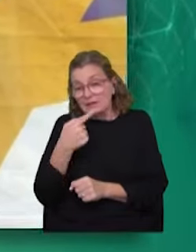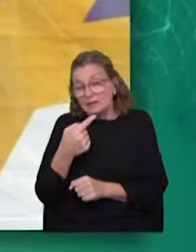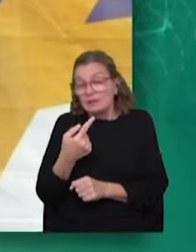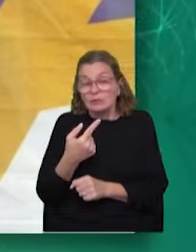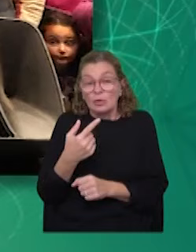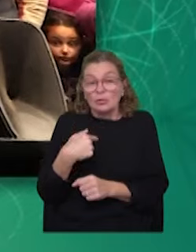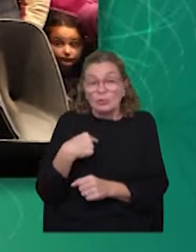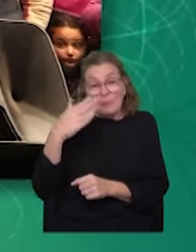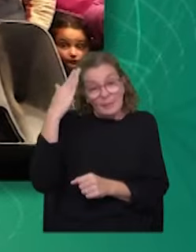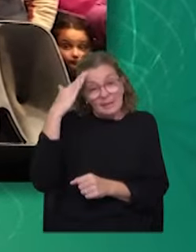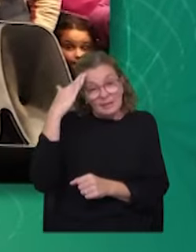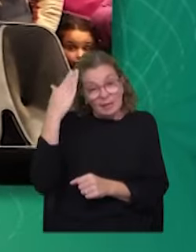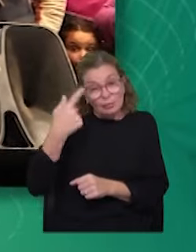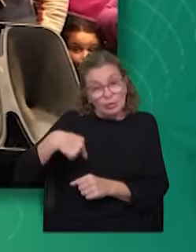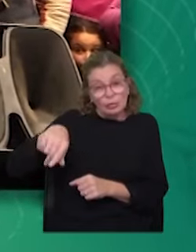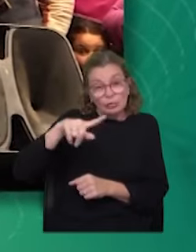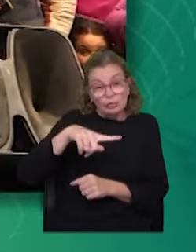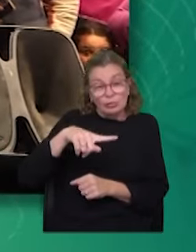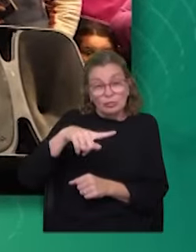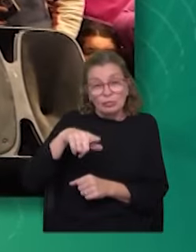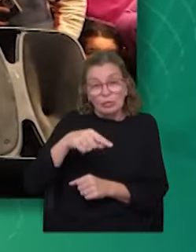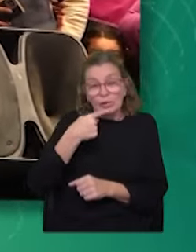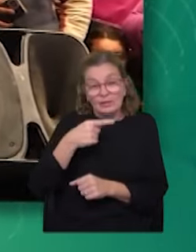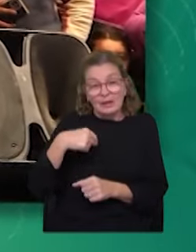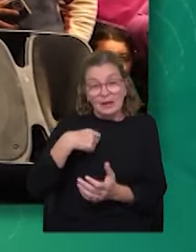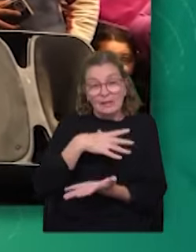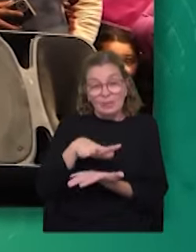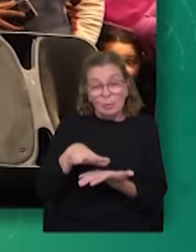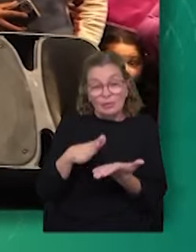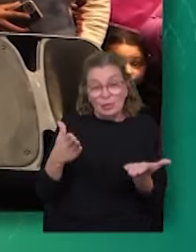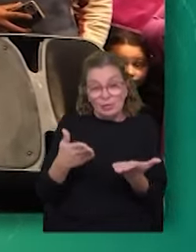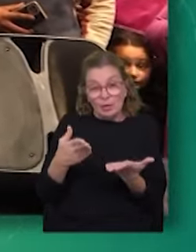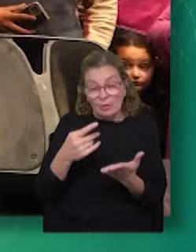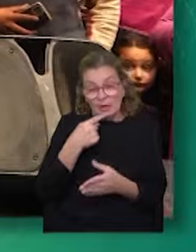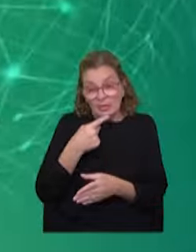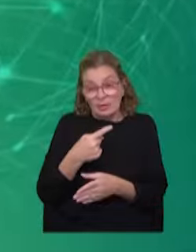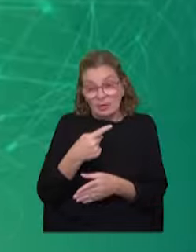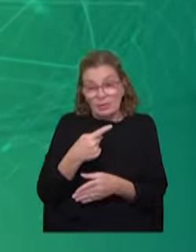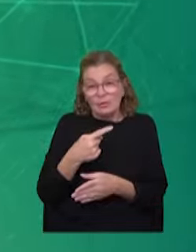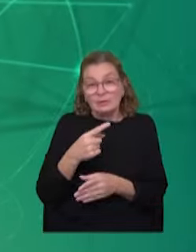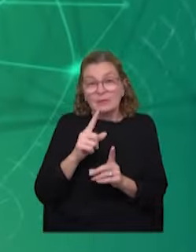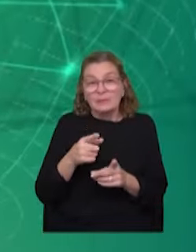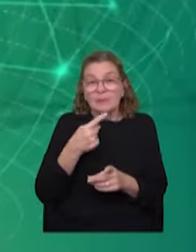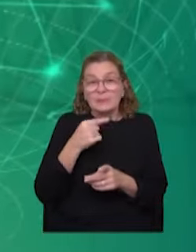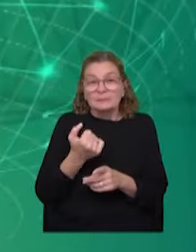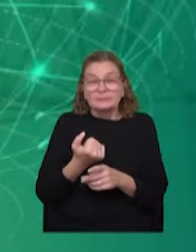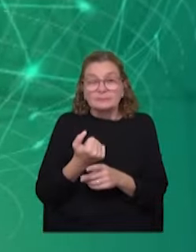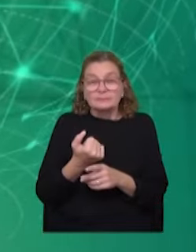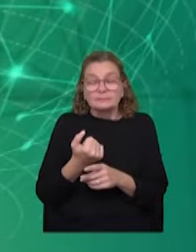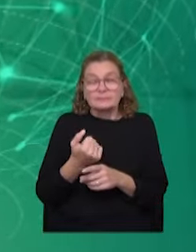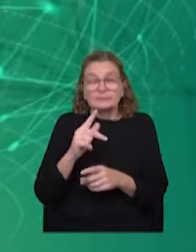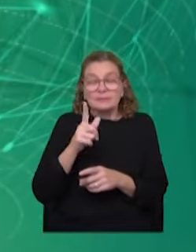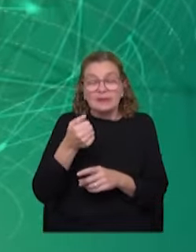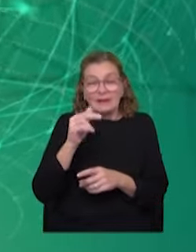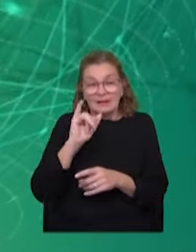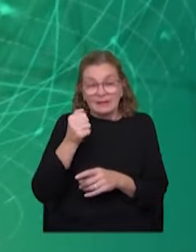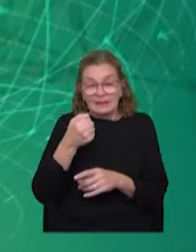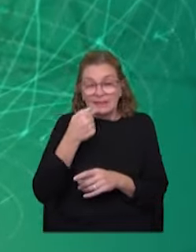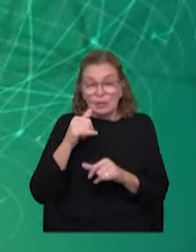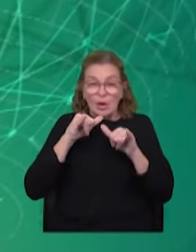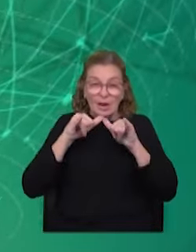convencida de que hay unanimidad sobre la inconveniencia de la situación actual señaló en el oficialismo por ejemplo el senador Javier García lanzó su